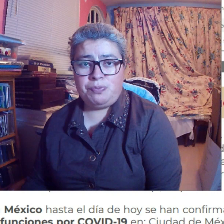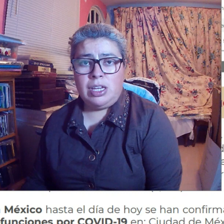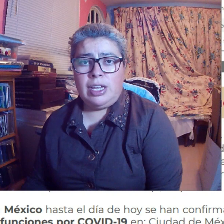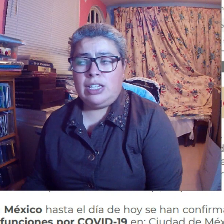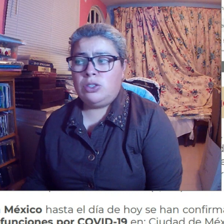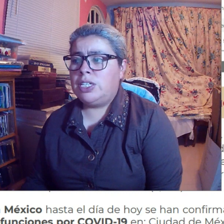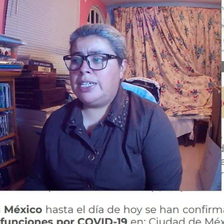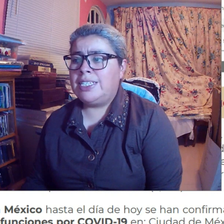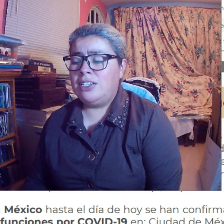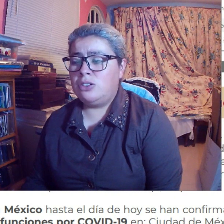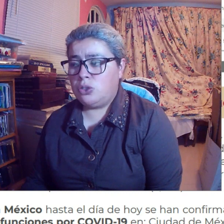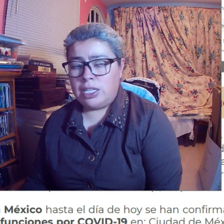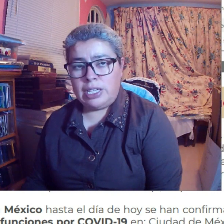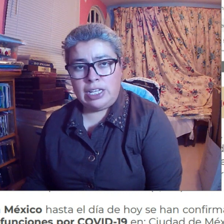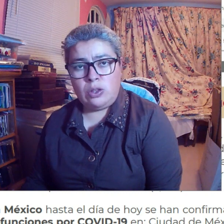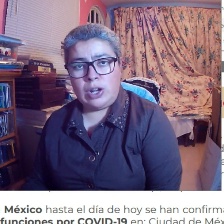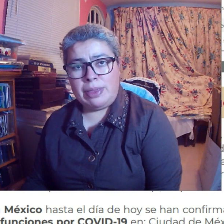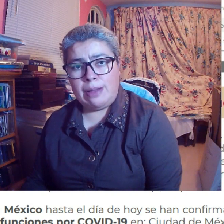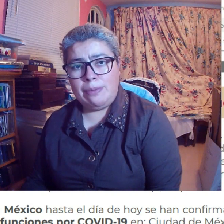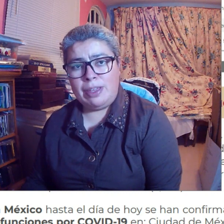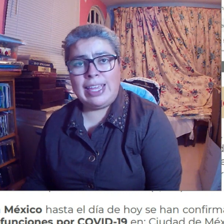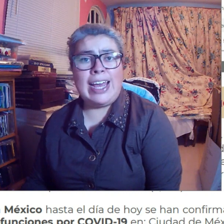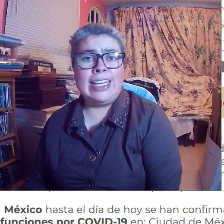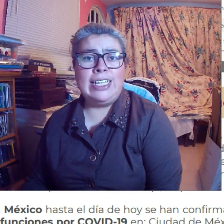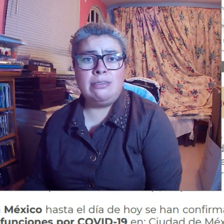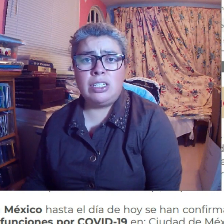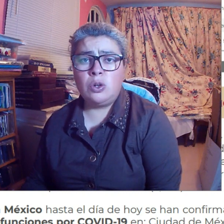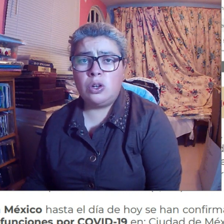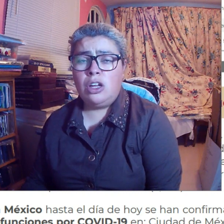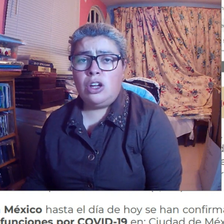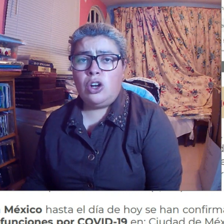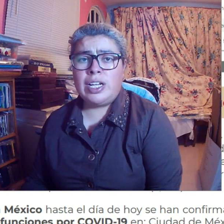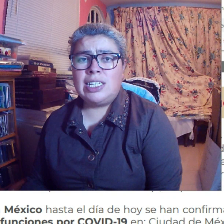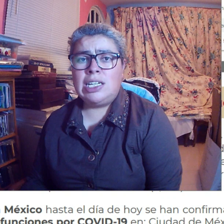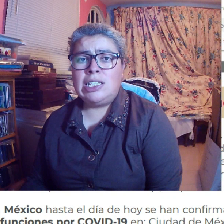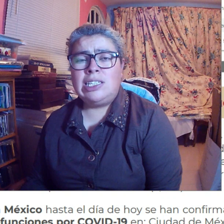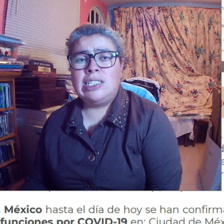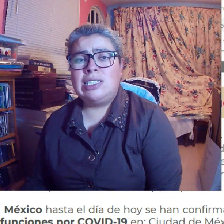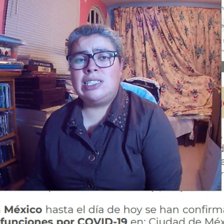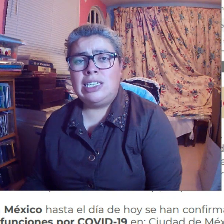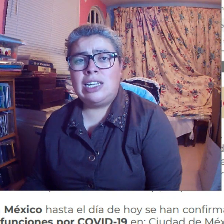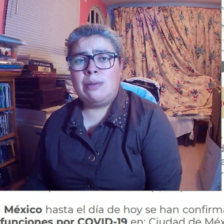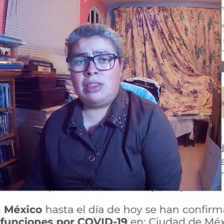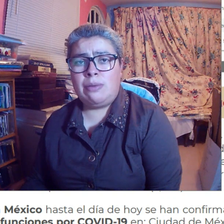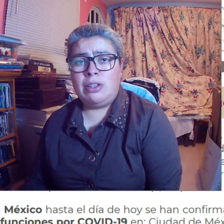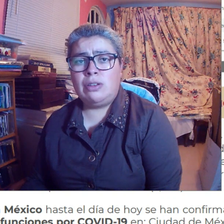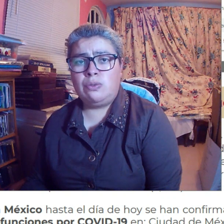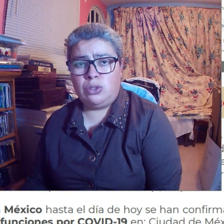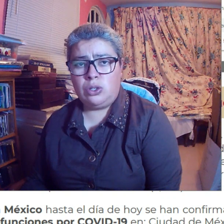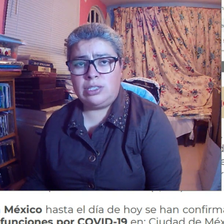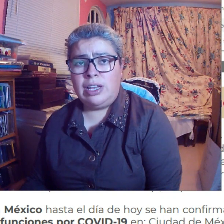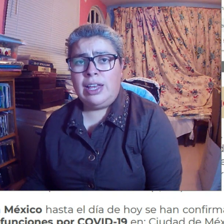4.341. Entonces, esto nos ha traído lamentablemente aquí en México lo que serían 16